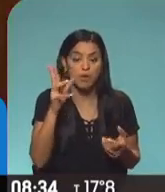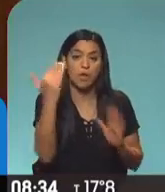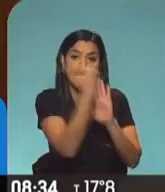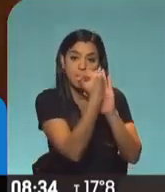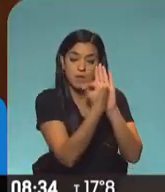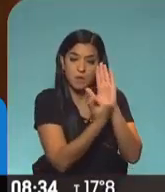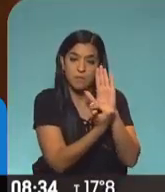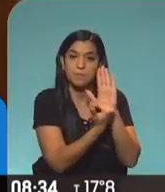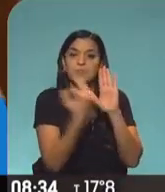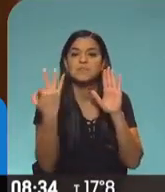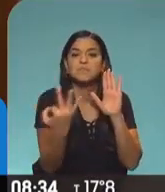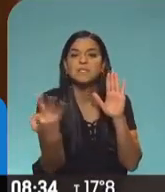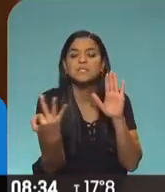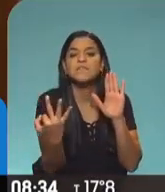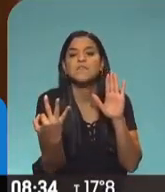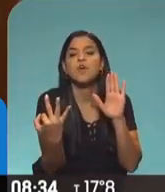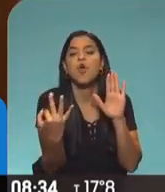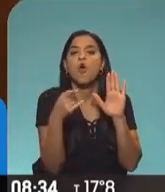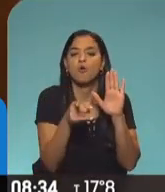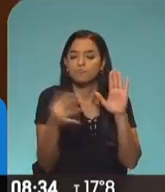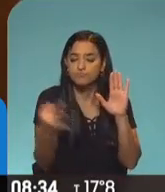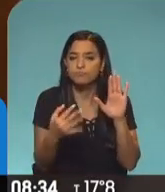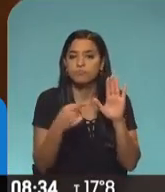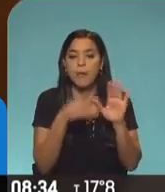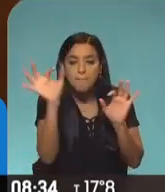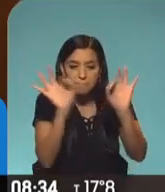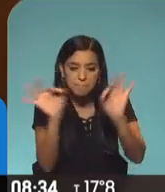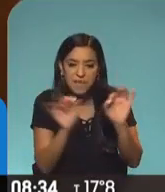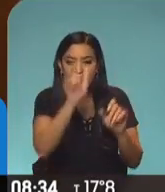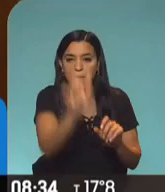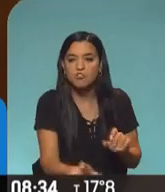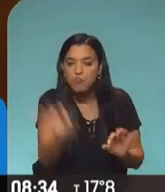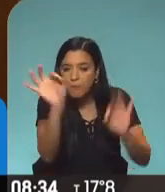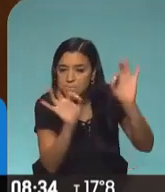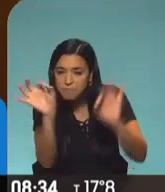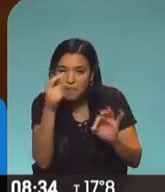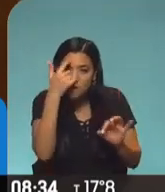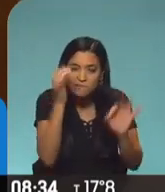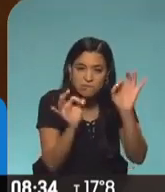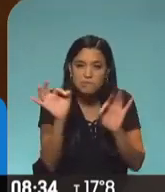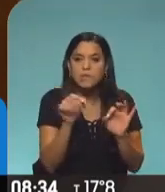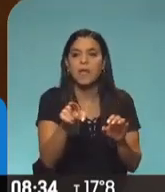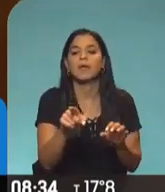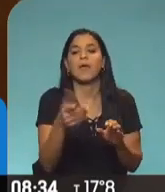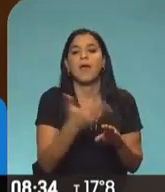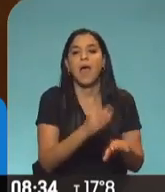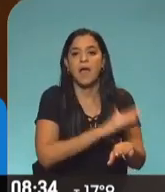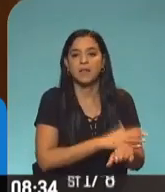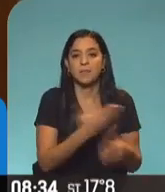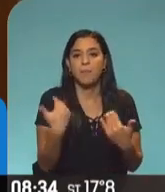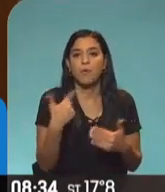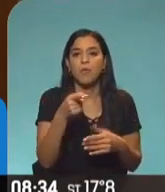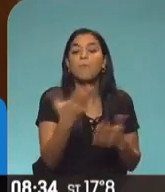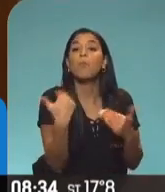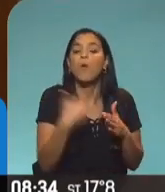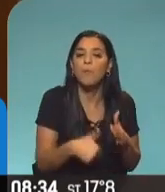un score específico que está determinado para eso, se lo mide al paciente y en base a eso nosotros tenemos una capacidad predictiva de que